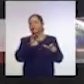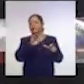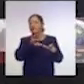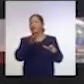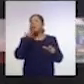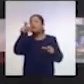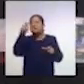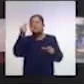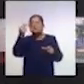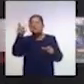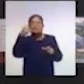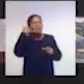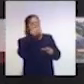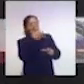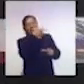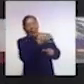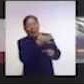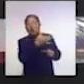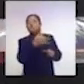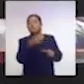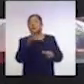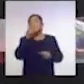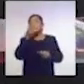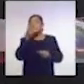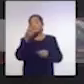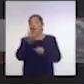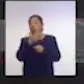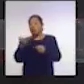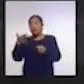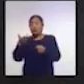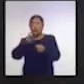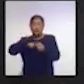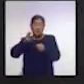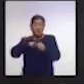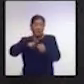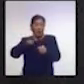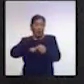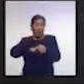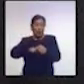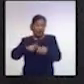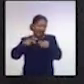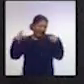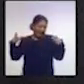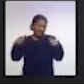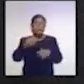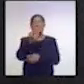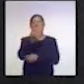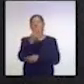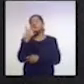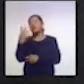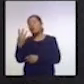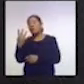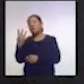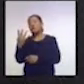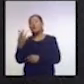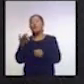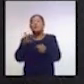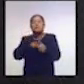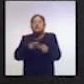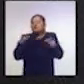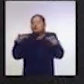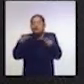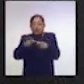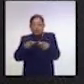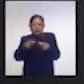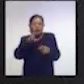sangre de los 13 hospitales de la Secretaría, de los 54 hospitales y clínicas privadas en el